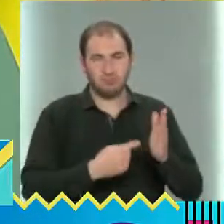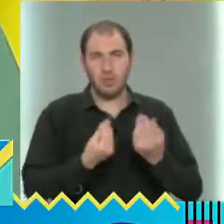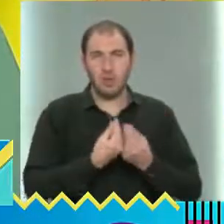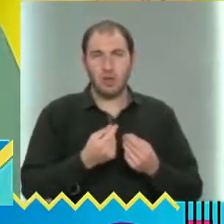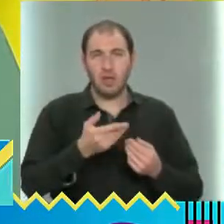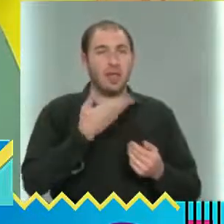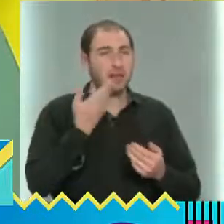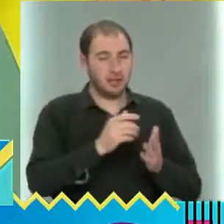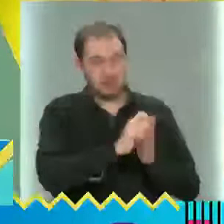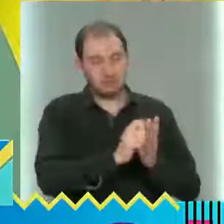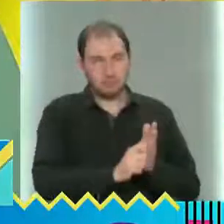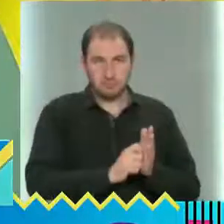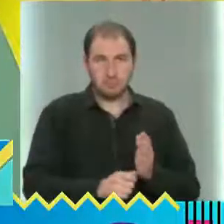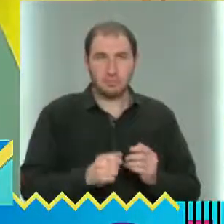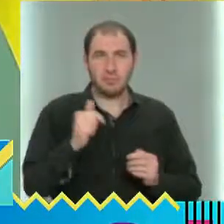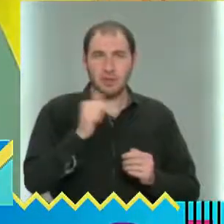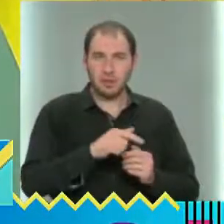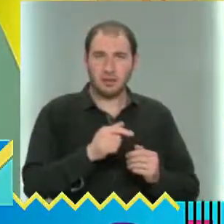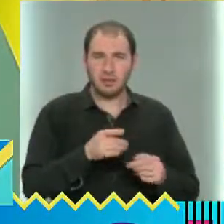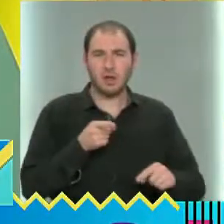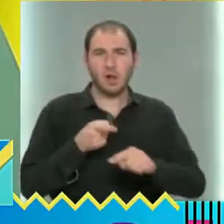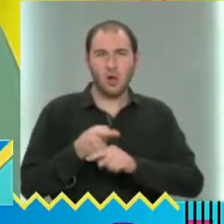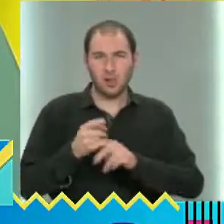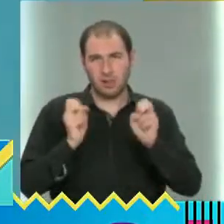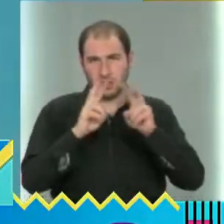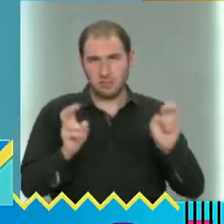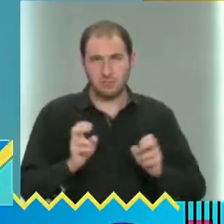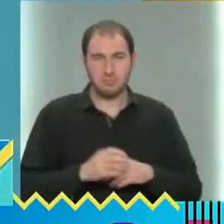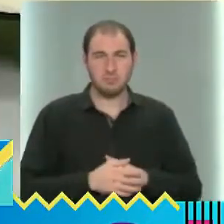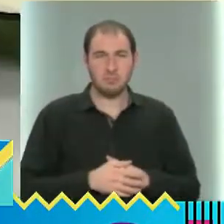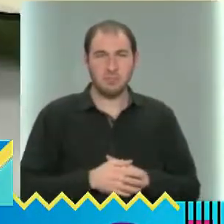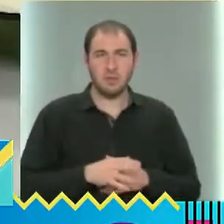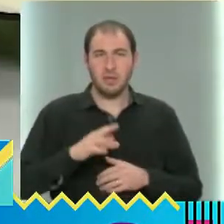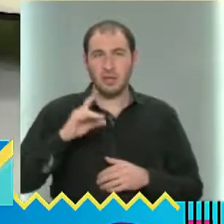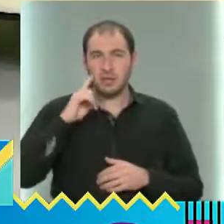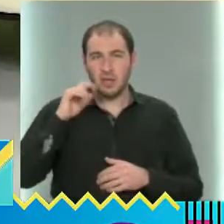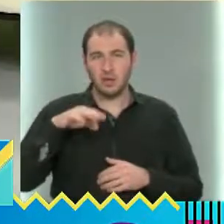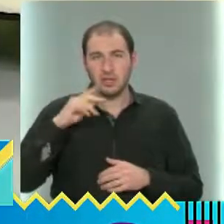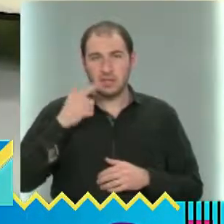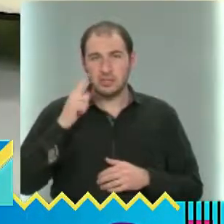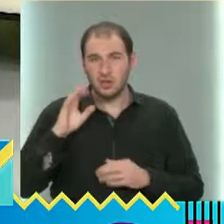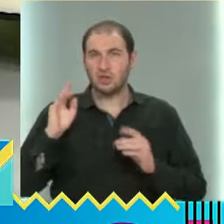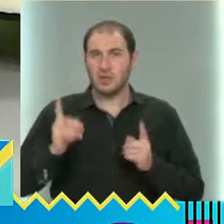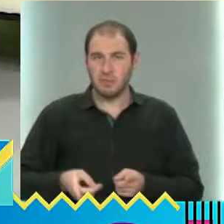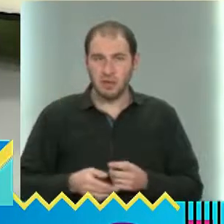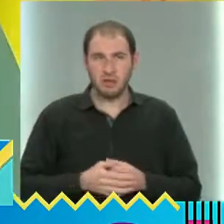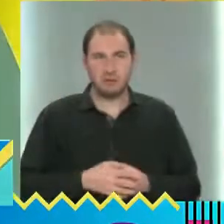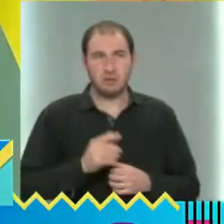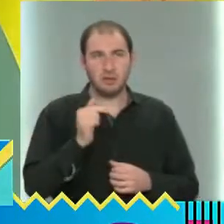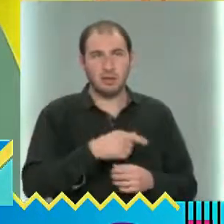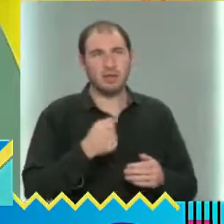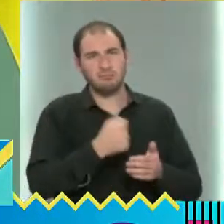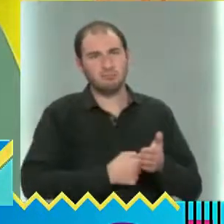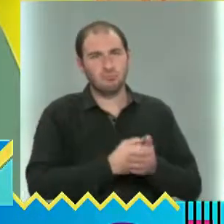la lírica, resultan bastante combativos en este tema. Dionisio Salas Astorga también. Yo a él no lo veo muy